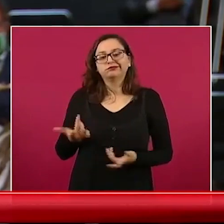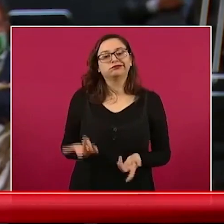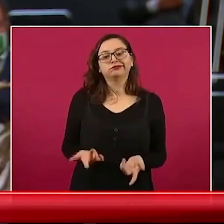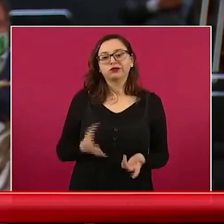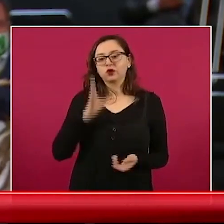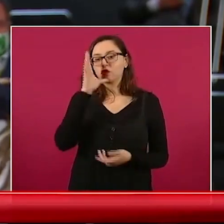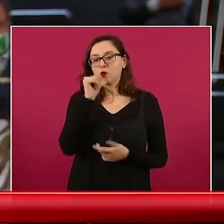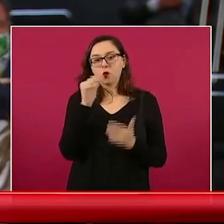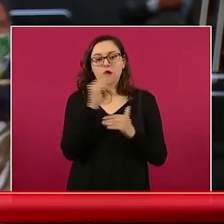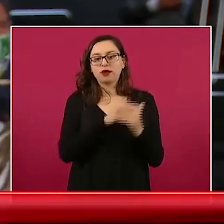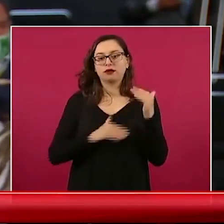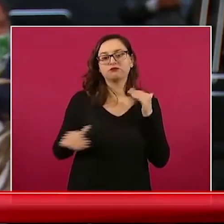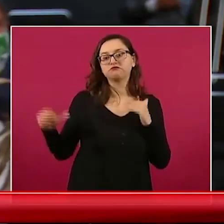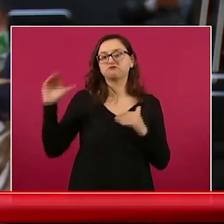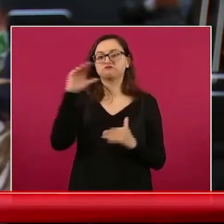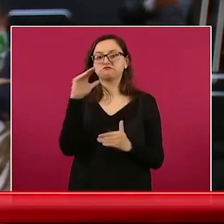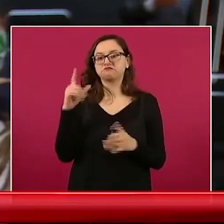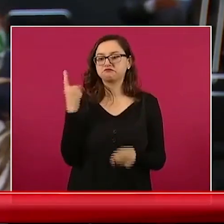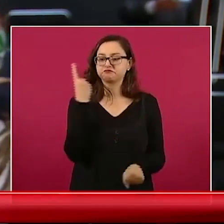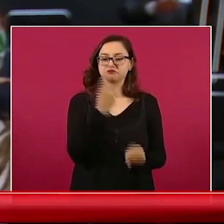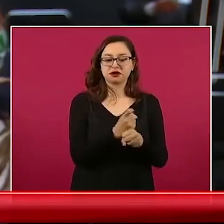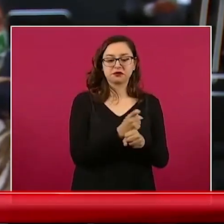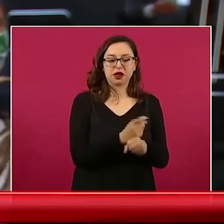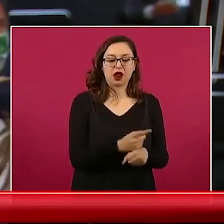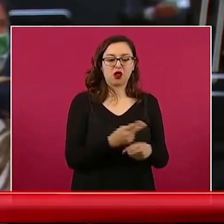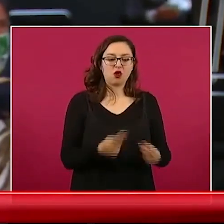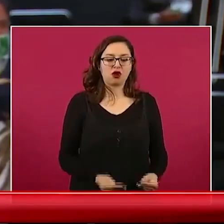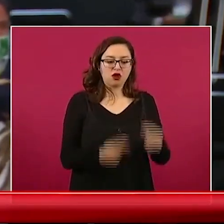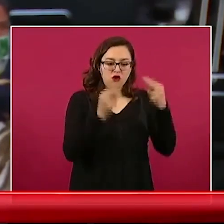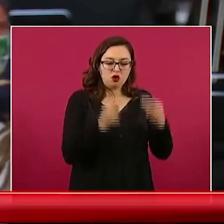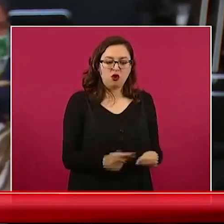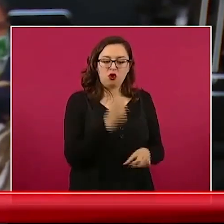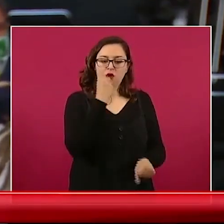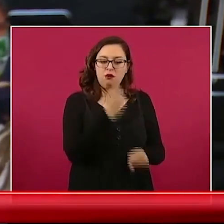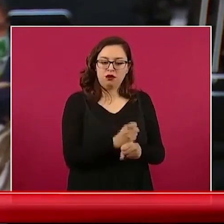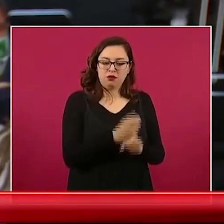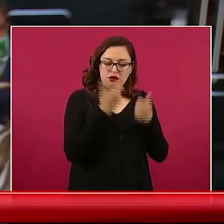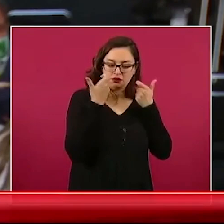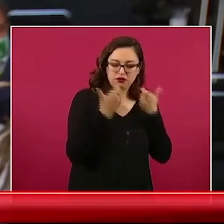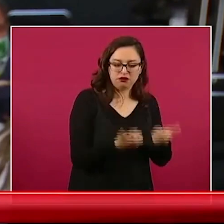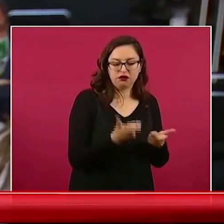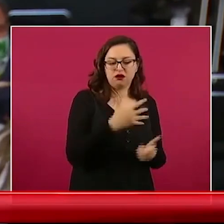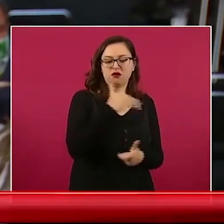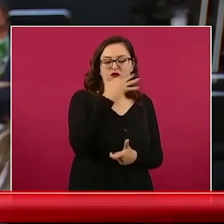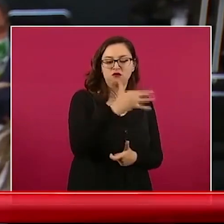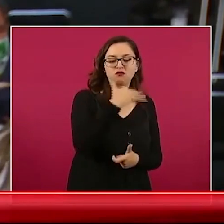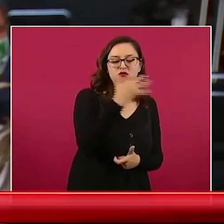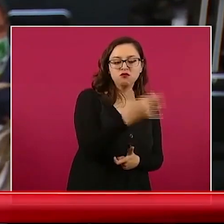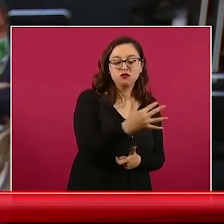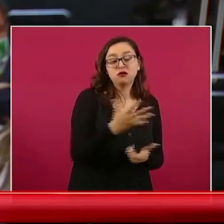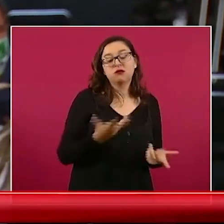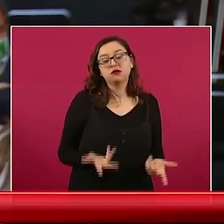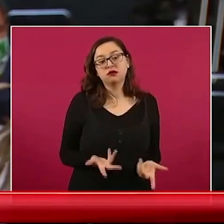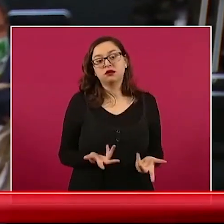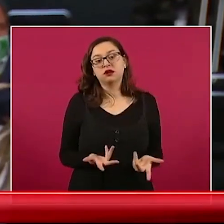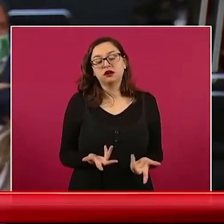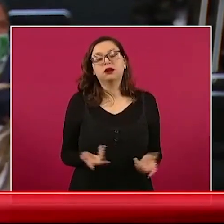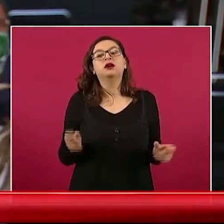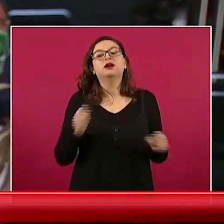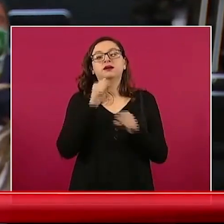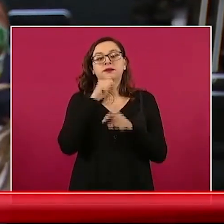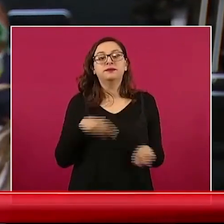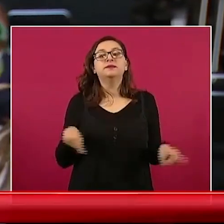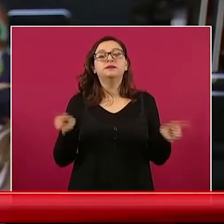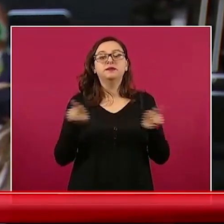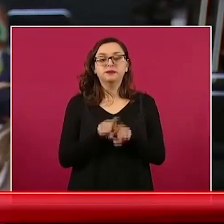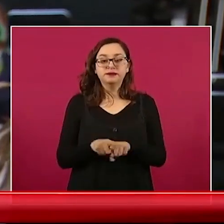dinero y la corrupción antes que el deporte y el talento. Por si fuera poco, muchas veces usan con fines